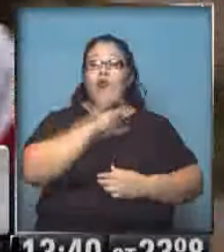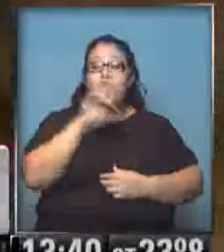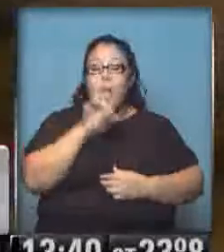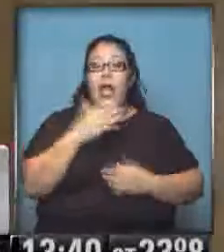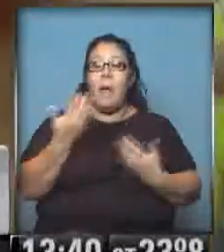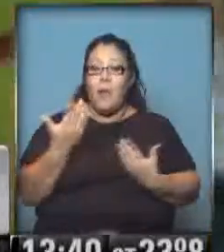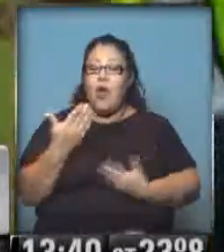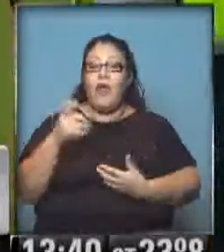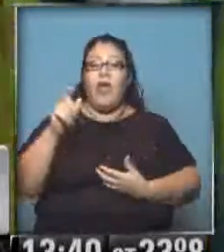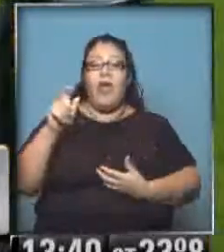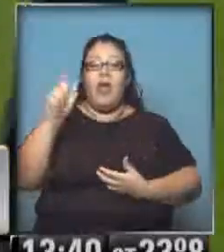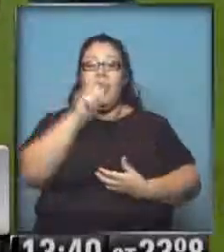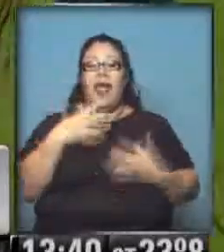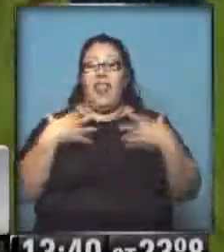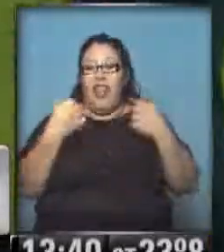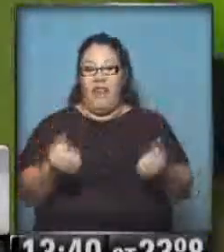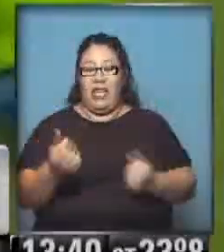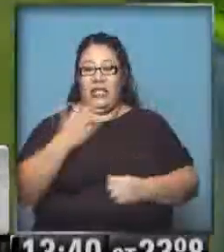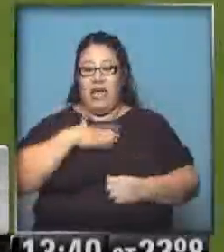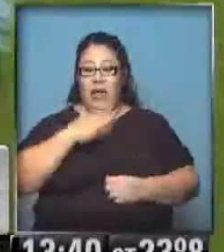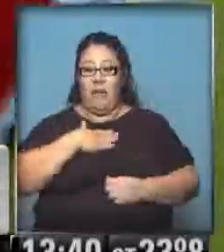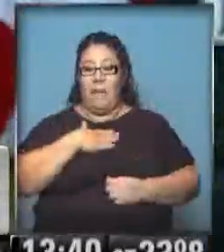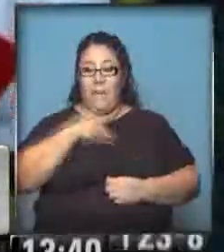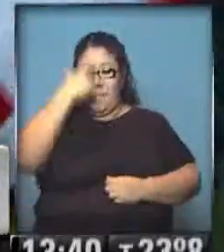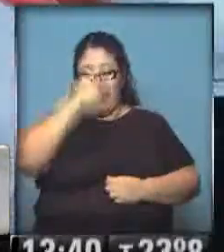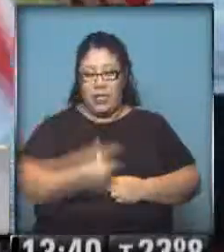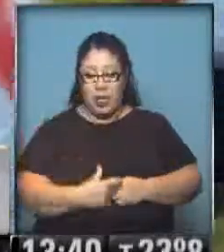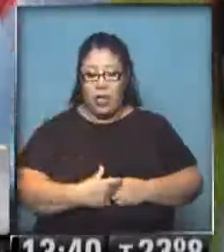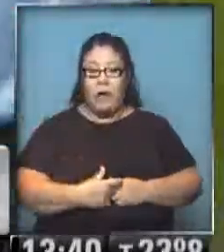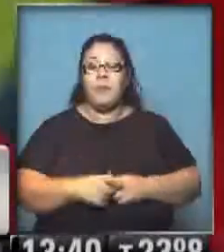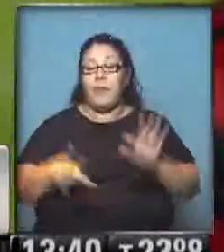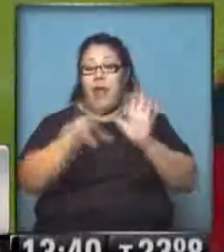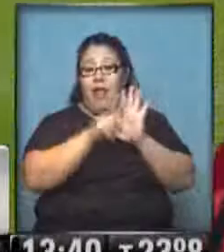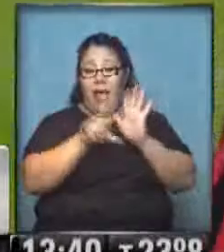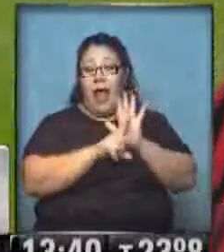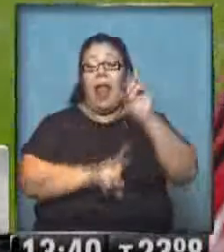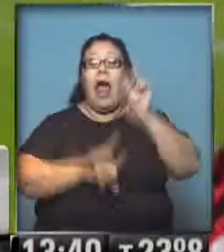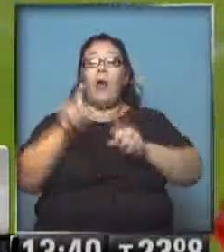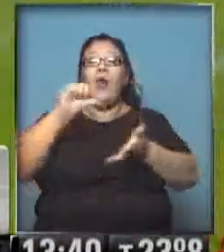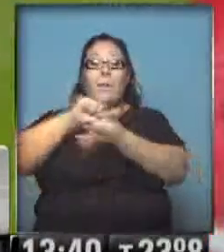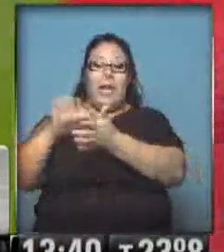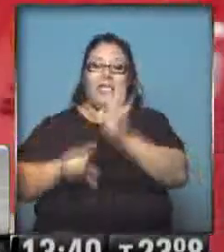pimienta como defensa para autodefensa personal está arreglado en algunos países como forma legal en otros en forma ilegal